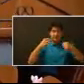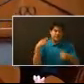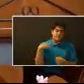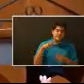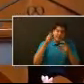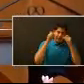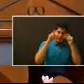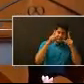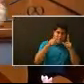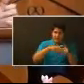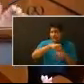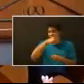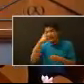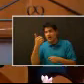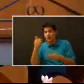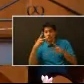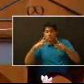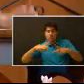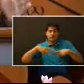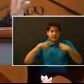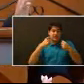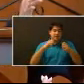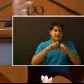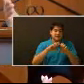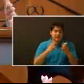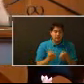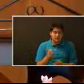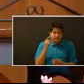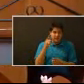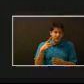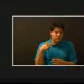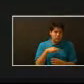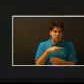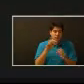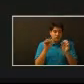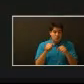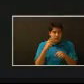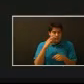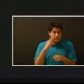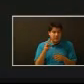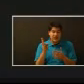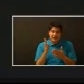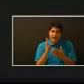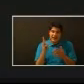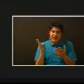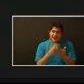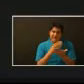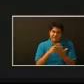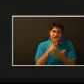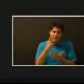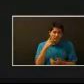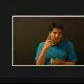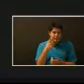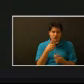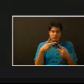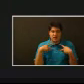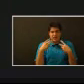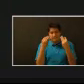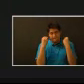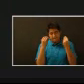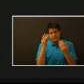otros valientes. Entonces aquí podemos ver en la Biblia, si usted busca valientes, hay un